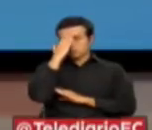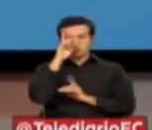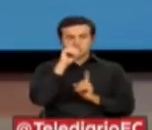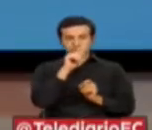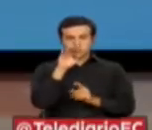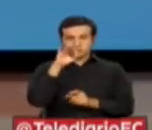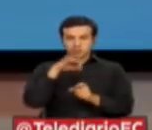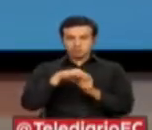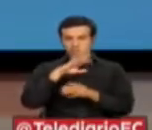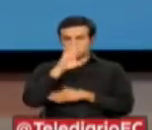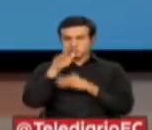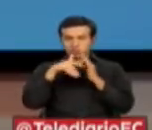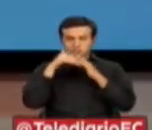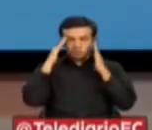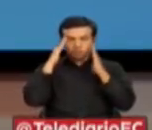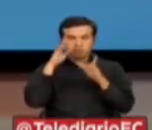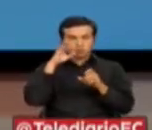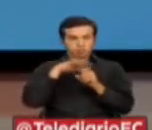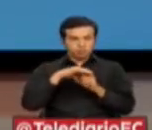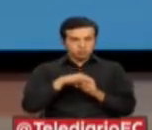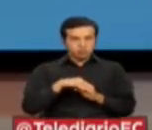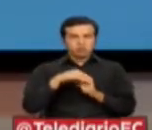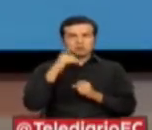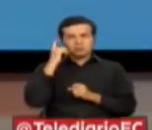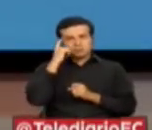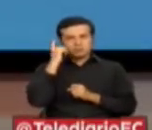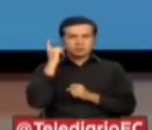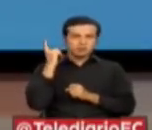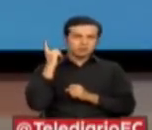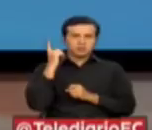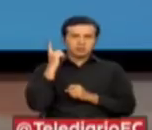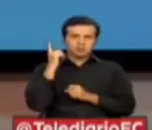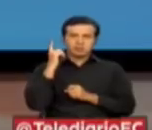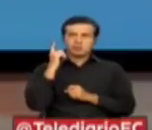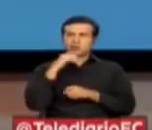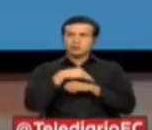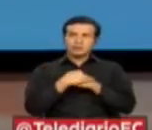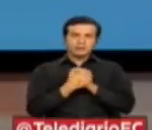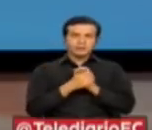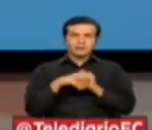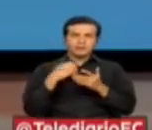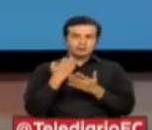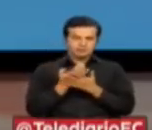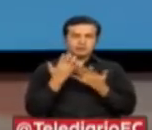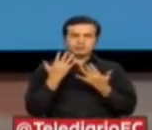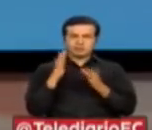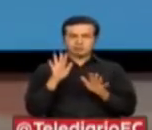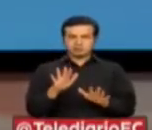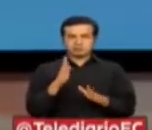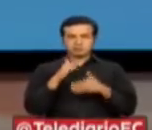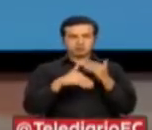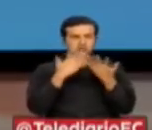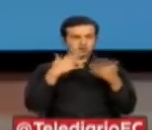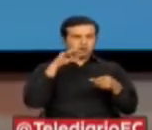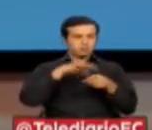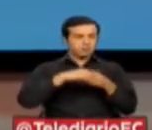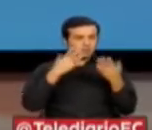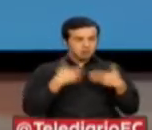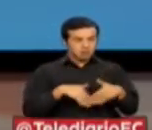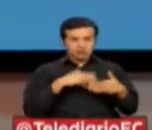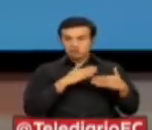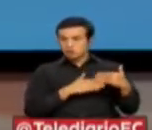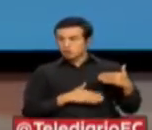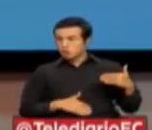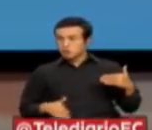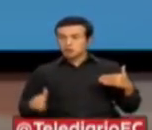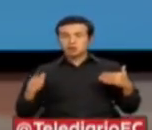de algún modo estaba toda la atención centrada allí. Yo diría que incluso hubo una suerte de tregua respecto a la expectativa económica. Pasado el proceso de la consulta popular, ha